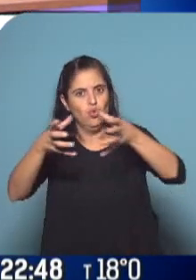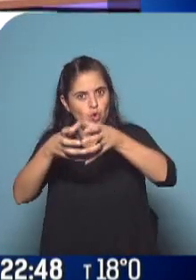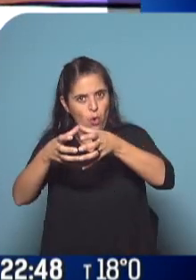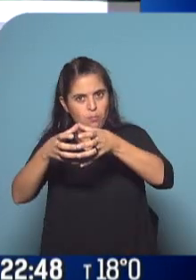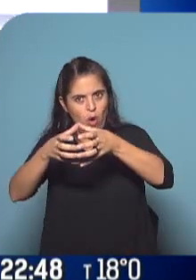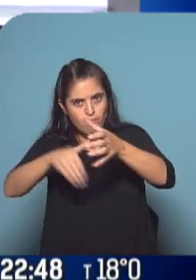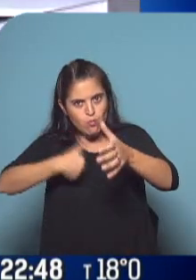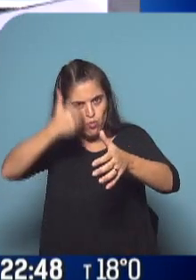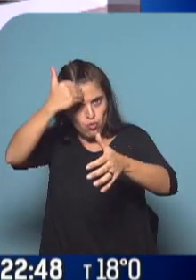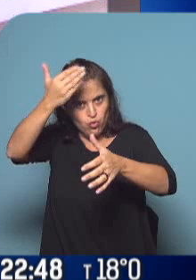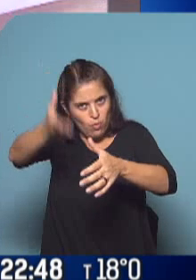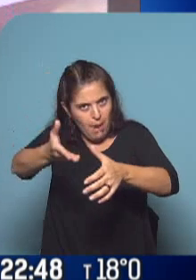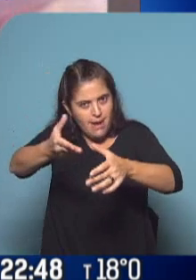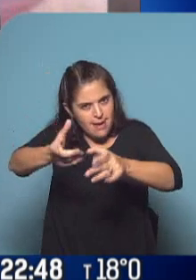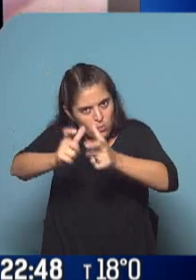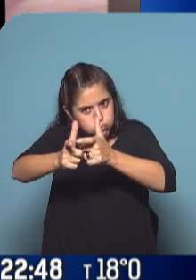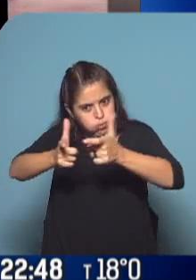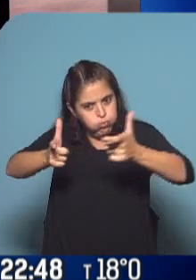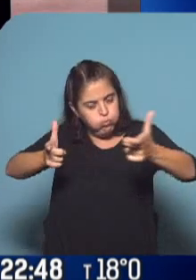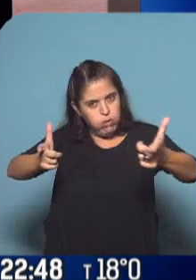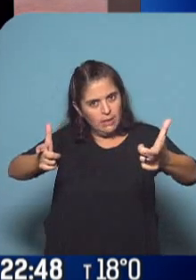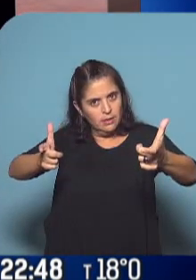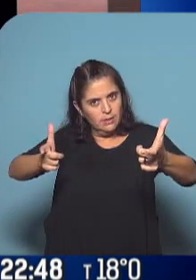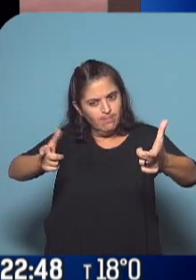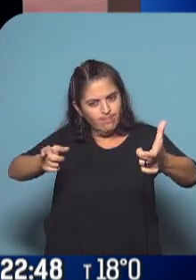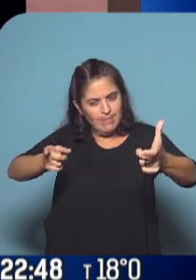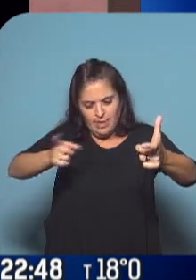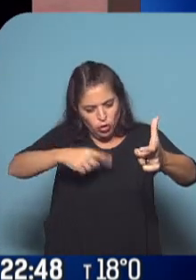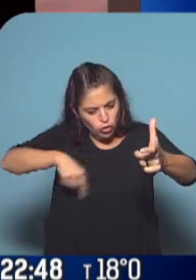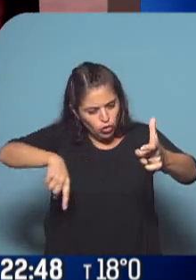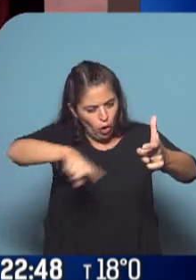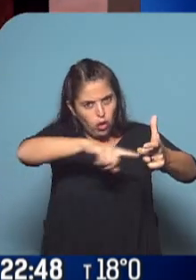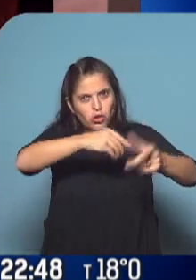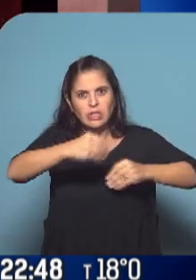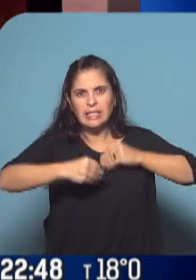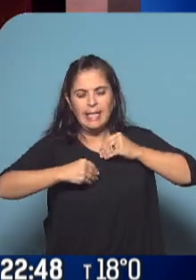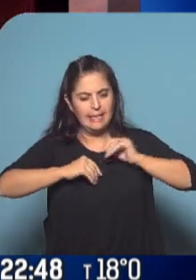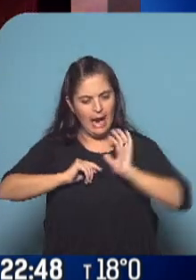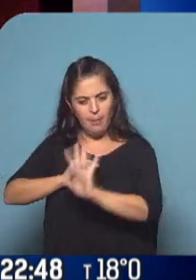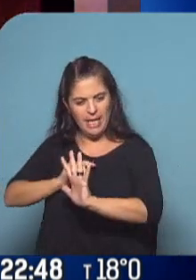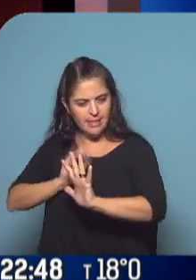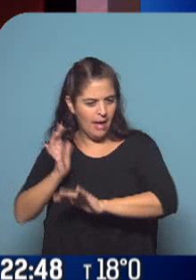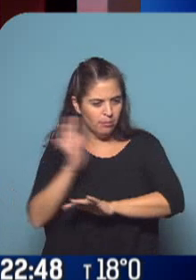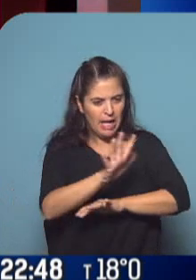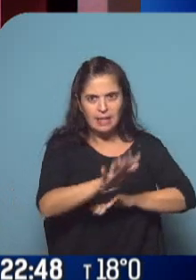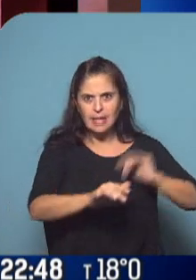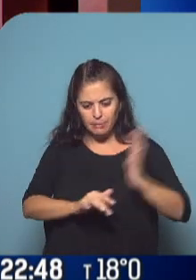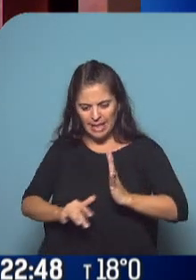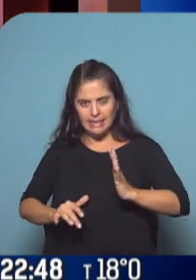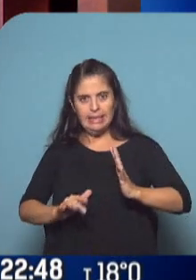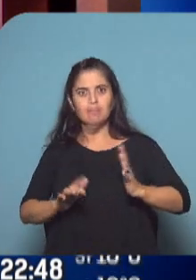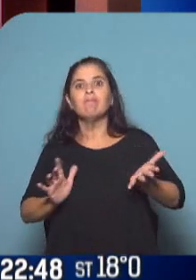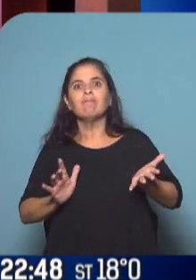ven amenazados unos y otros. Entonces, lo que no sabemos ahora es si efectivamente, como dicen, que esto fue